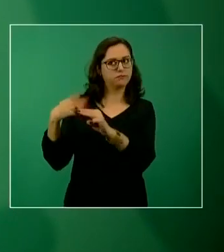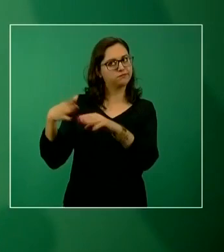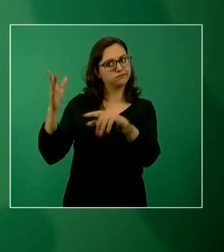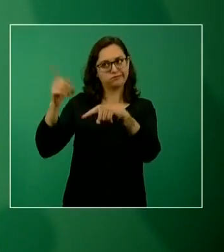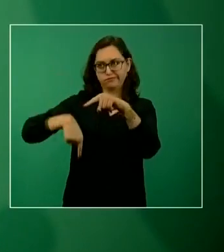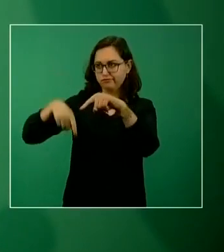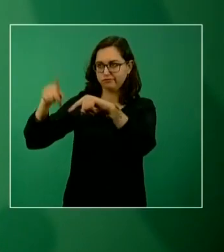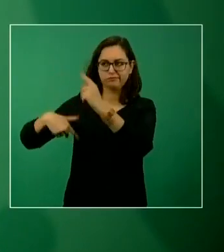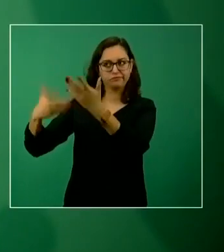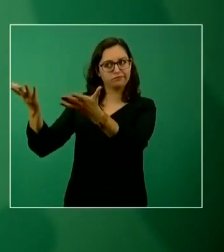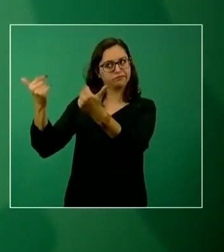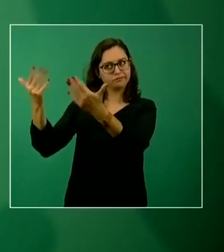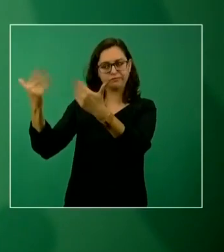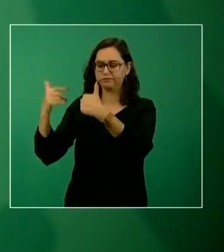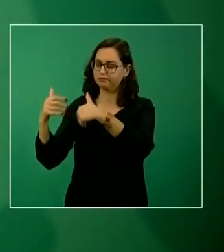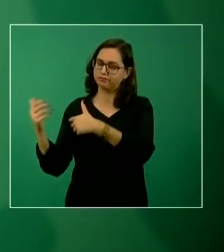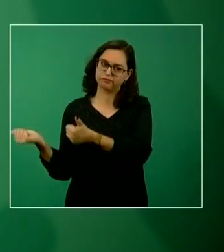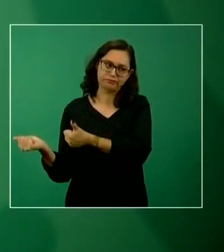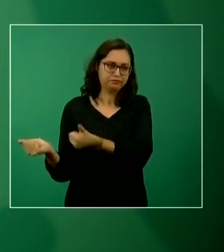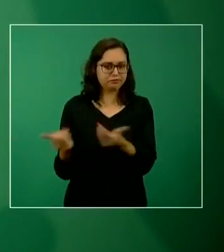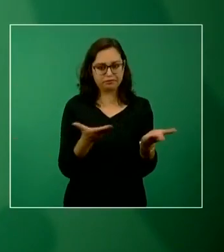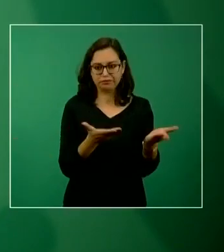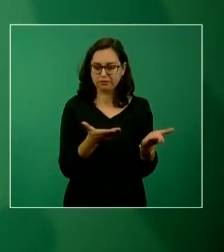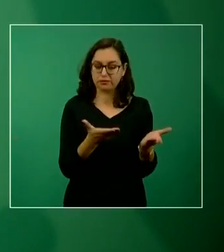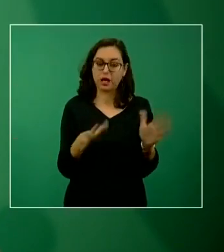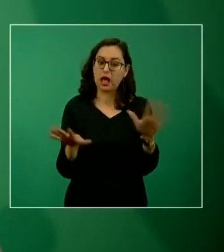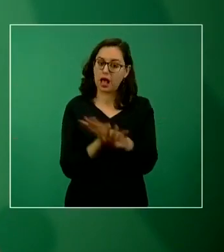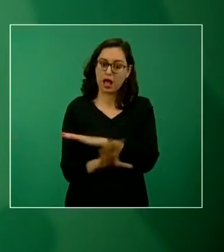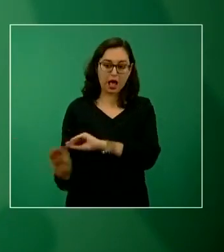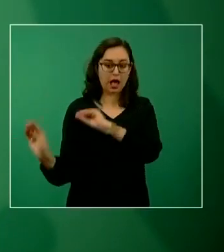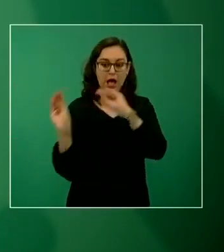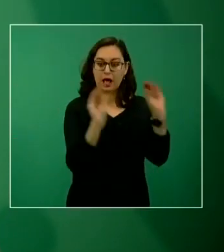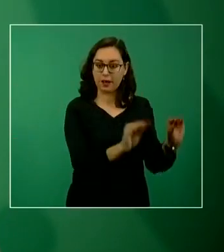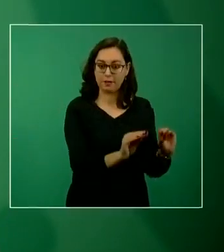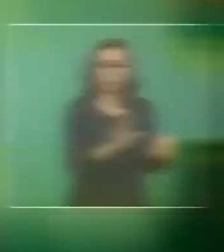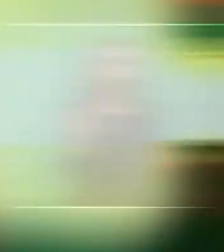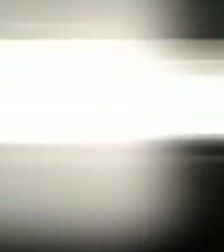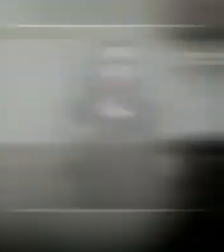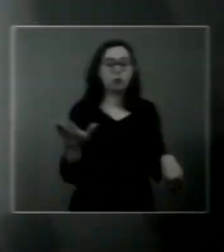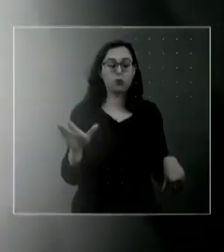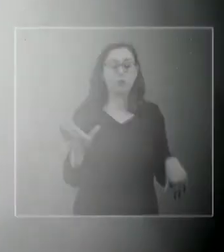no corran riesgo, porque lo más importante de todo es la vida.